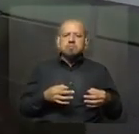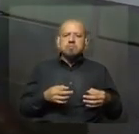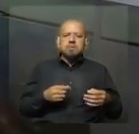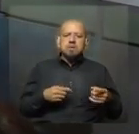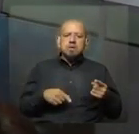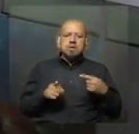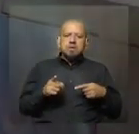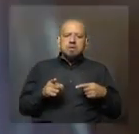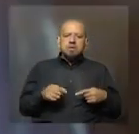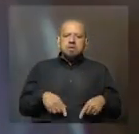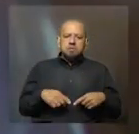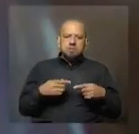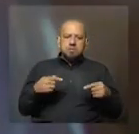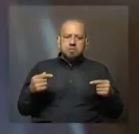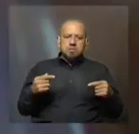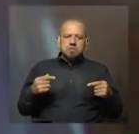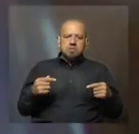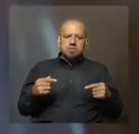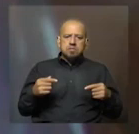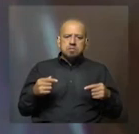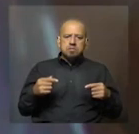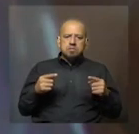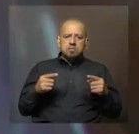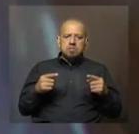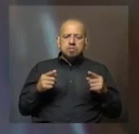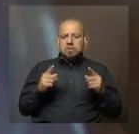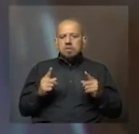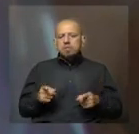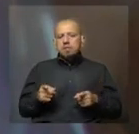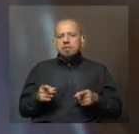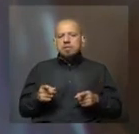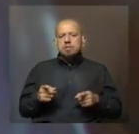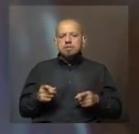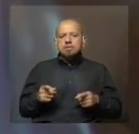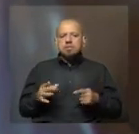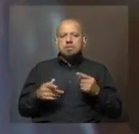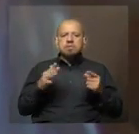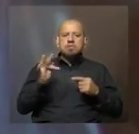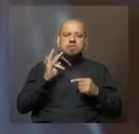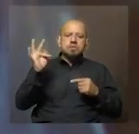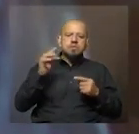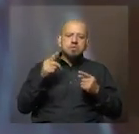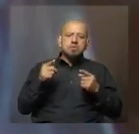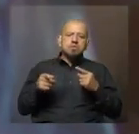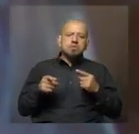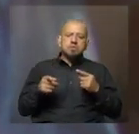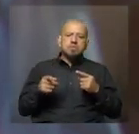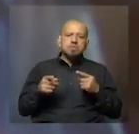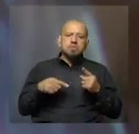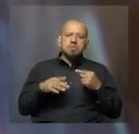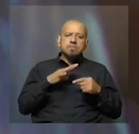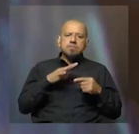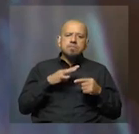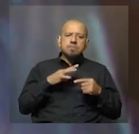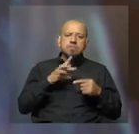poco las consecuencias, que también me engancho de vuelta con un poco lo que va a pasar en el futuro. Seguramente hay varios